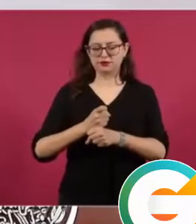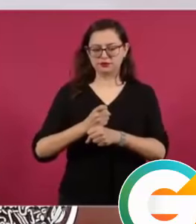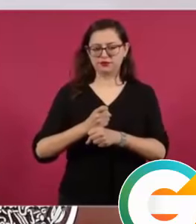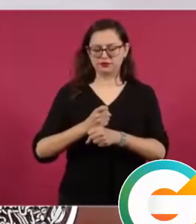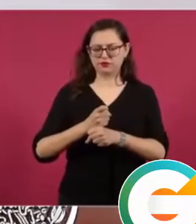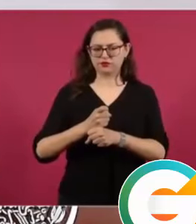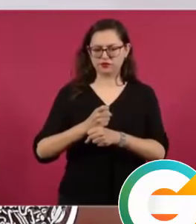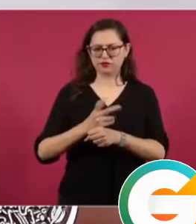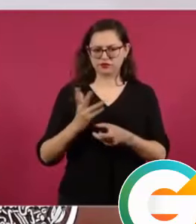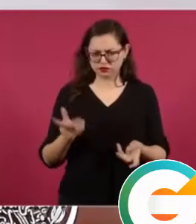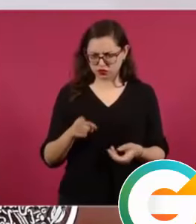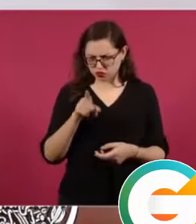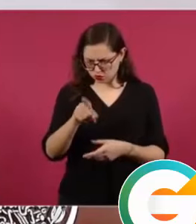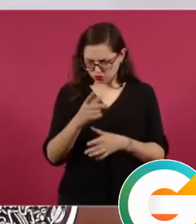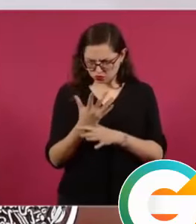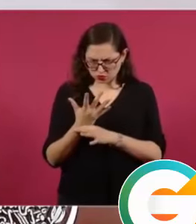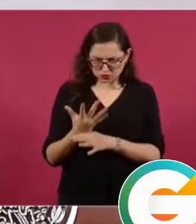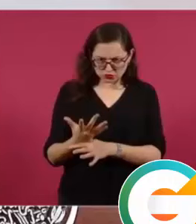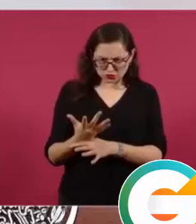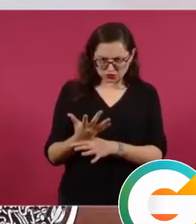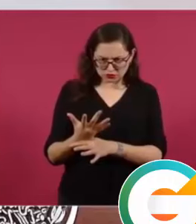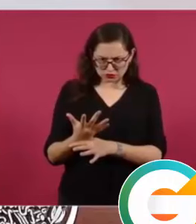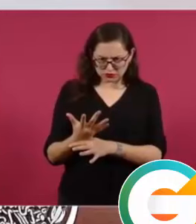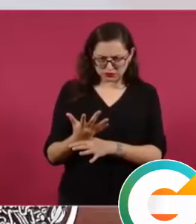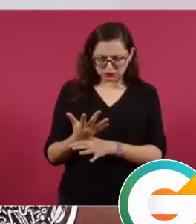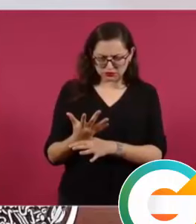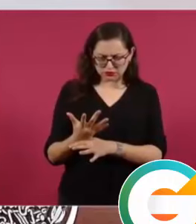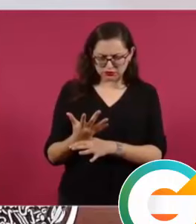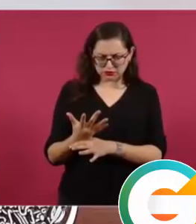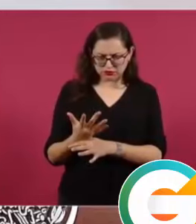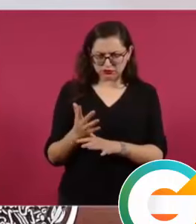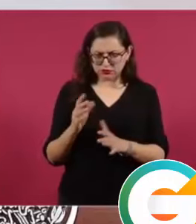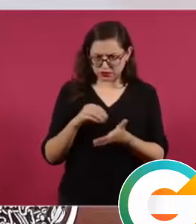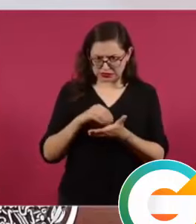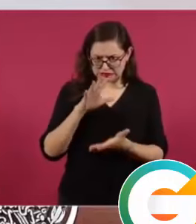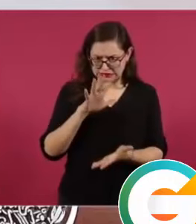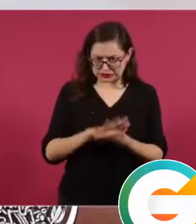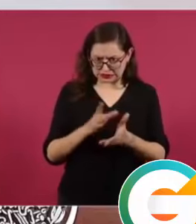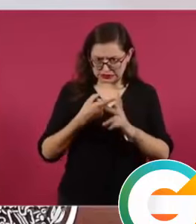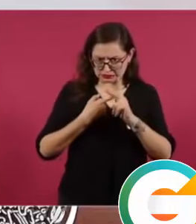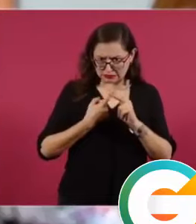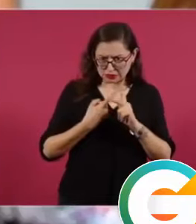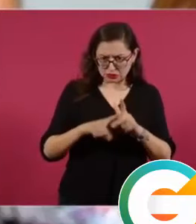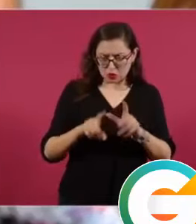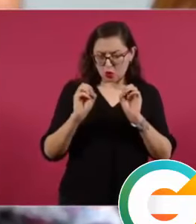según lo que tú estás preguntando. ¿Ya terminó o está empezando?